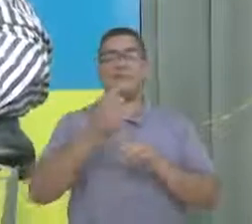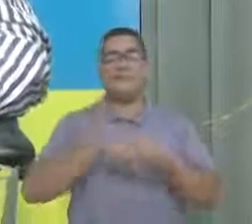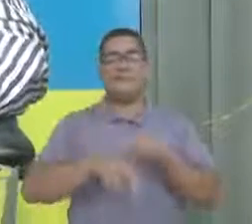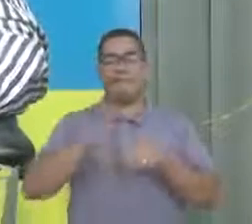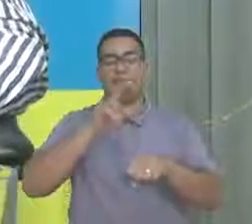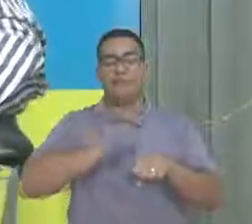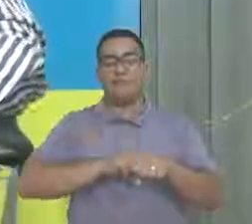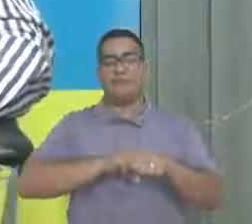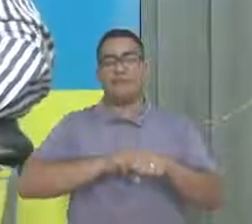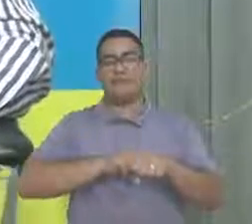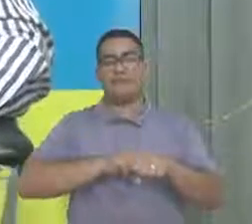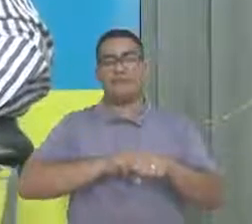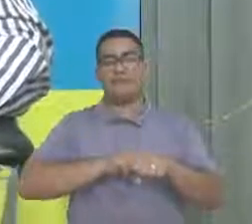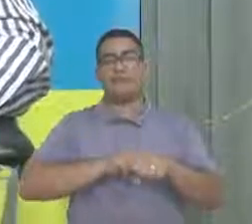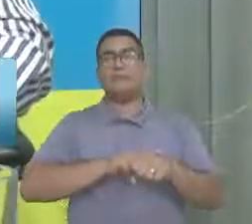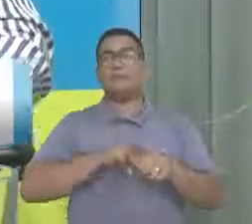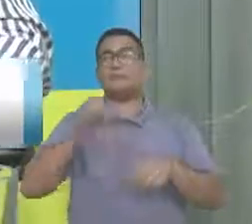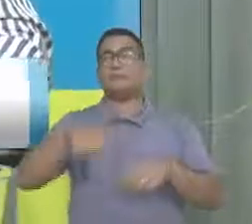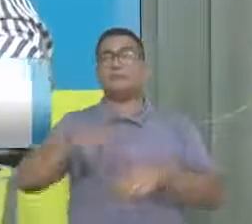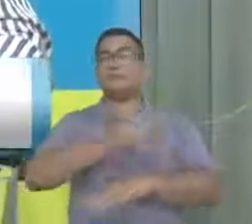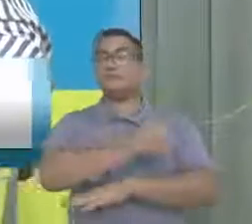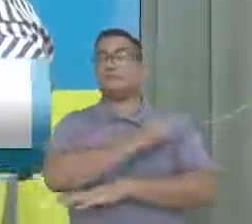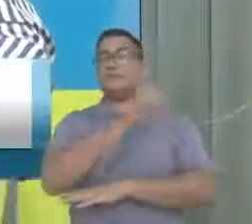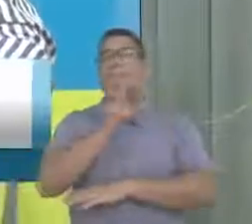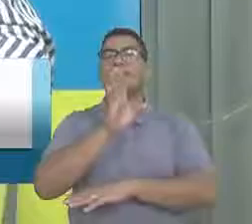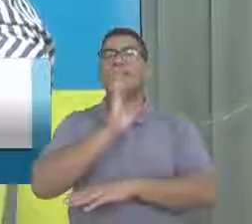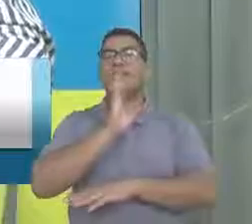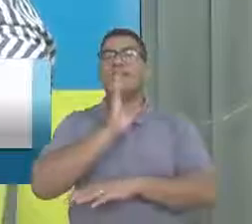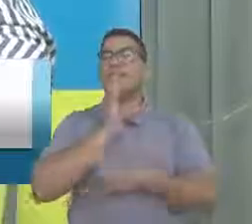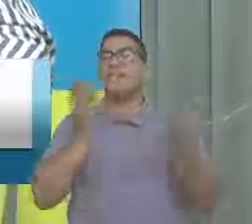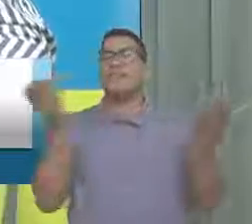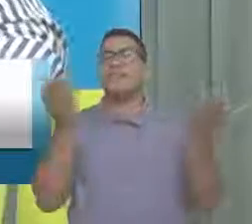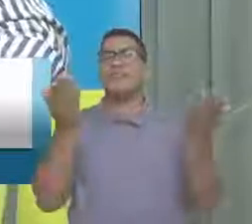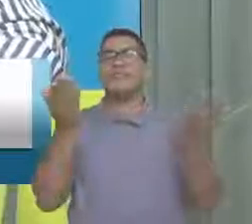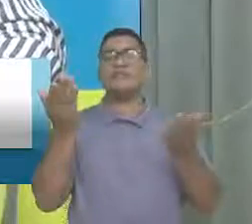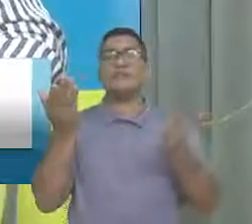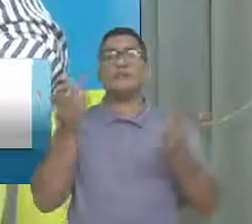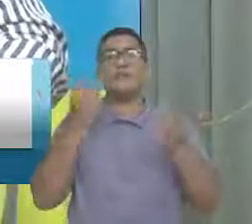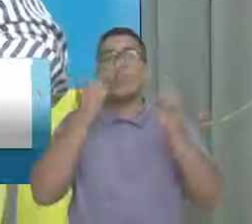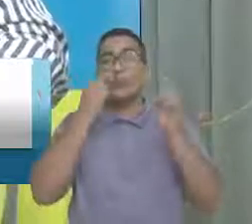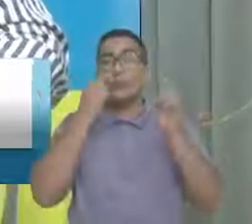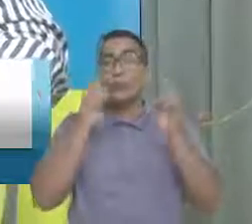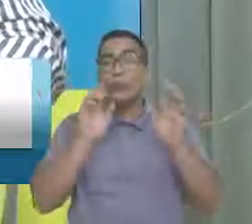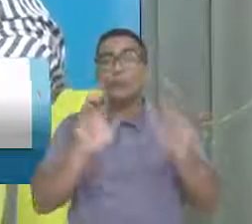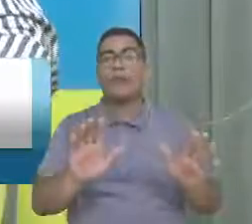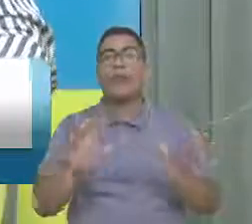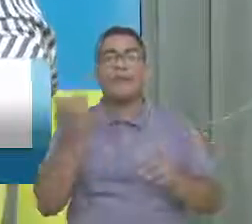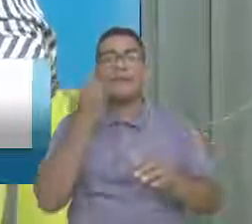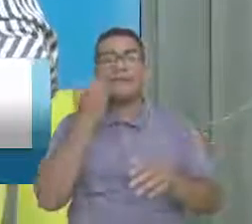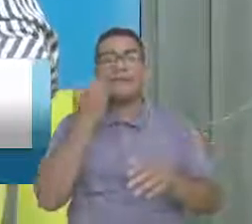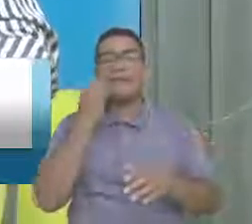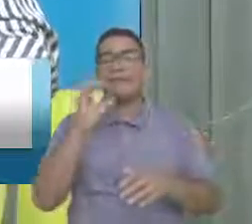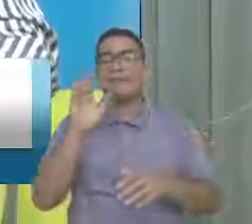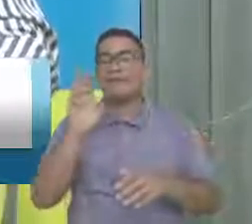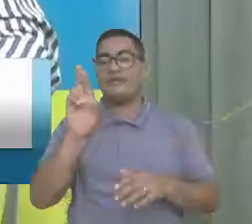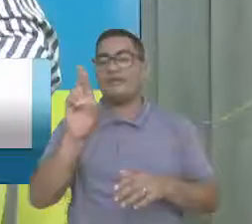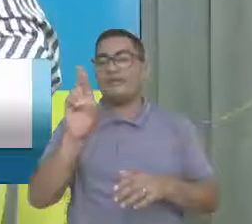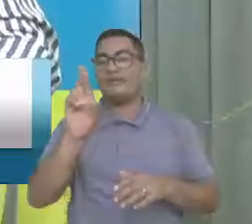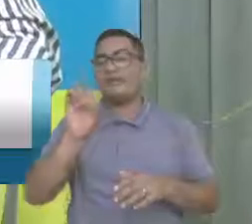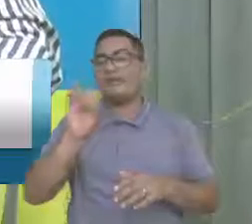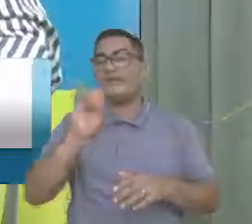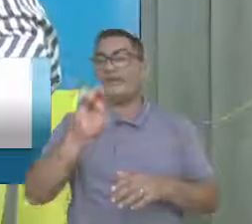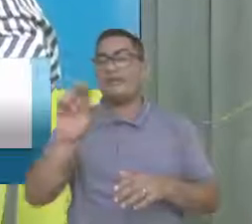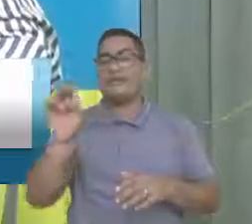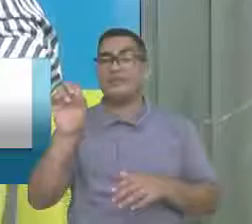canal de la Asamblea Nacional. Hoy estamos hablando sobre la prevención de la enfermedad renal crónica, a propósito de